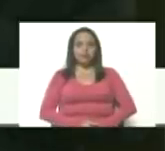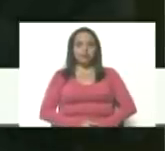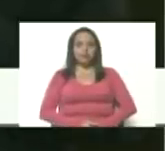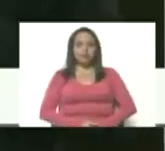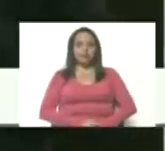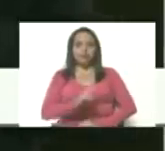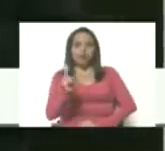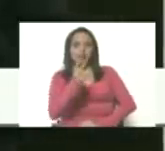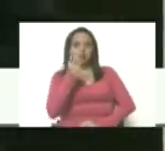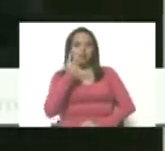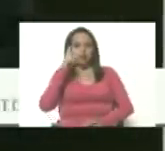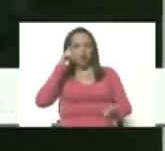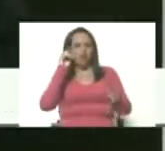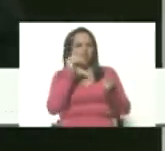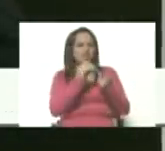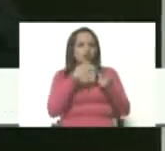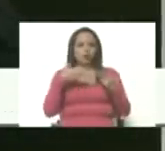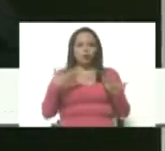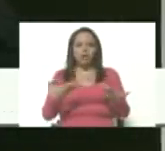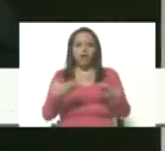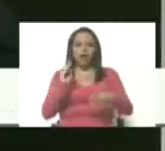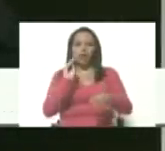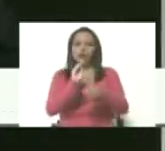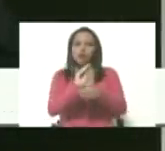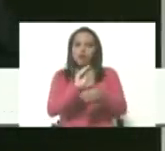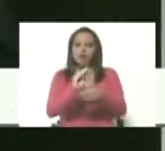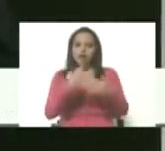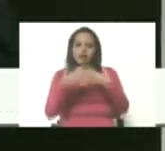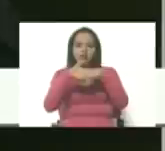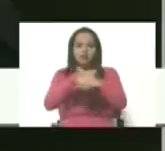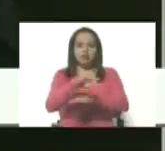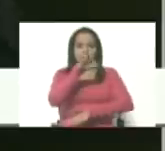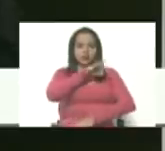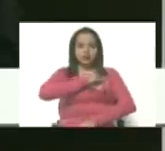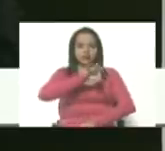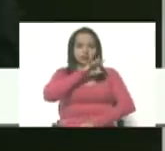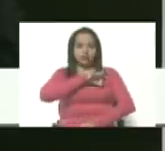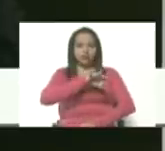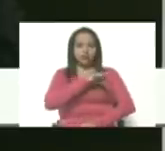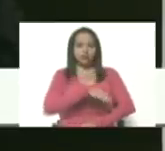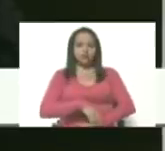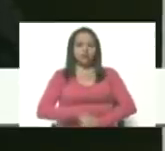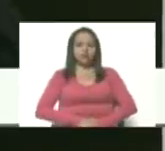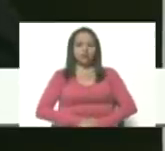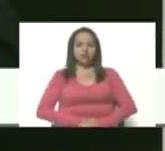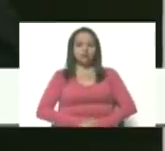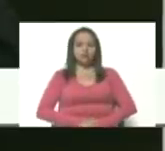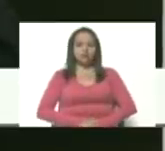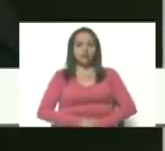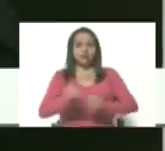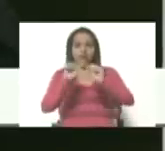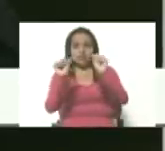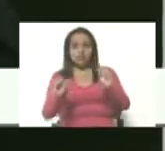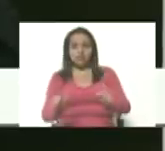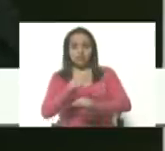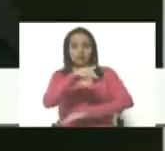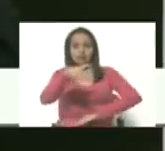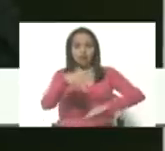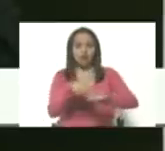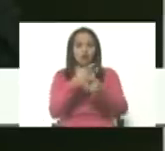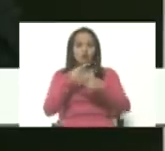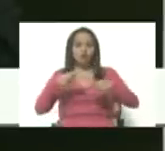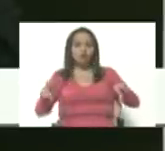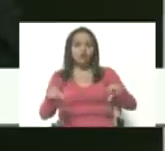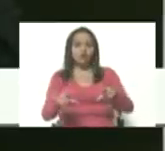La segunda vertiente es la prevención integral social y el Sistema Nacional Público